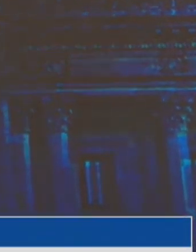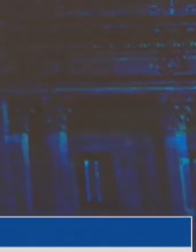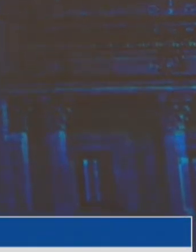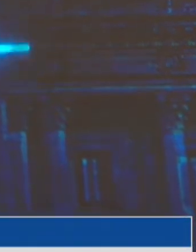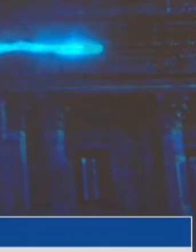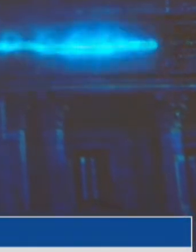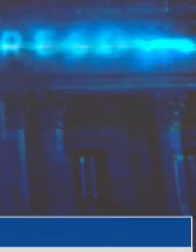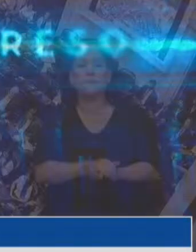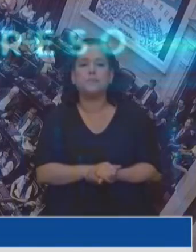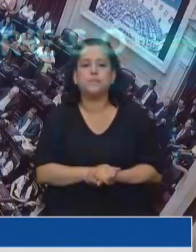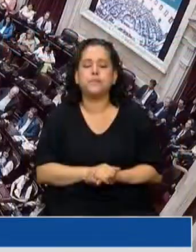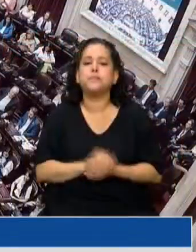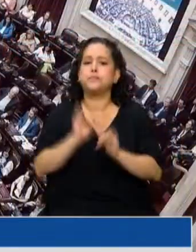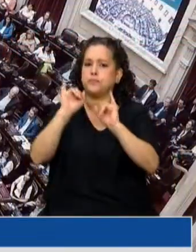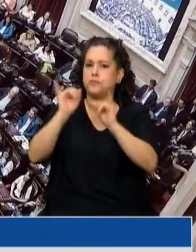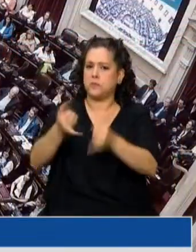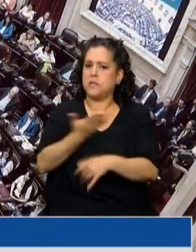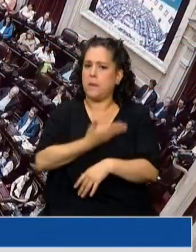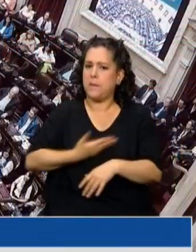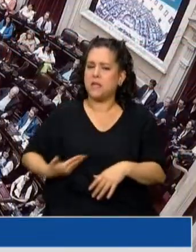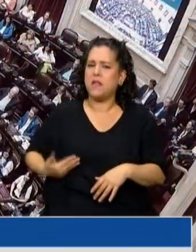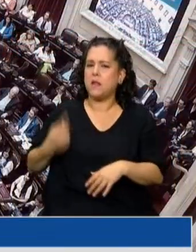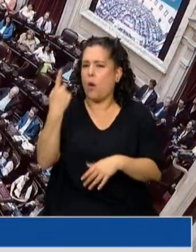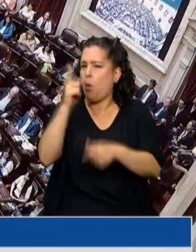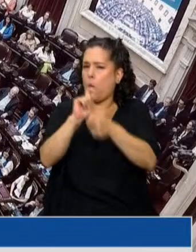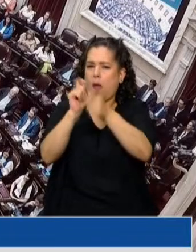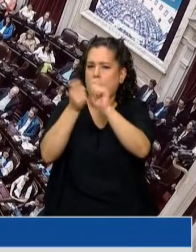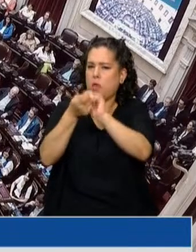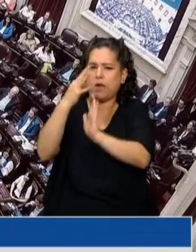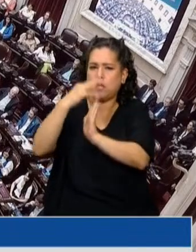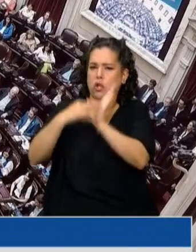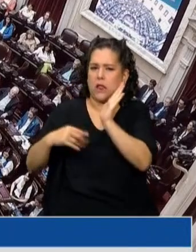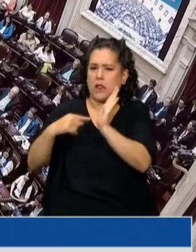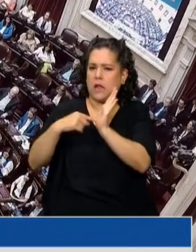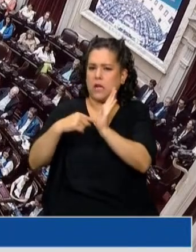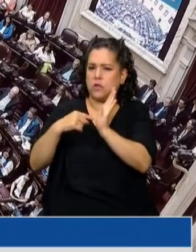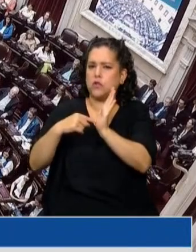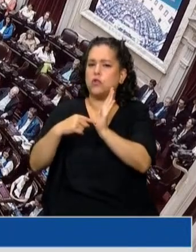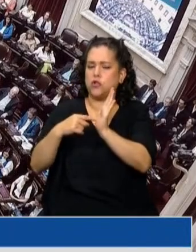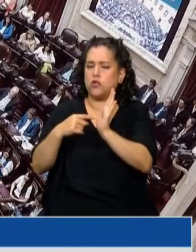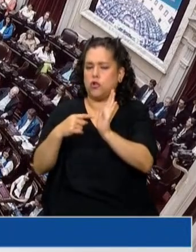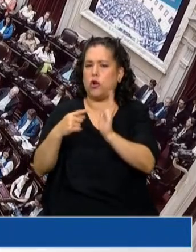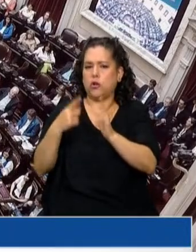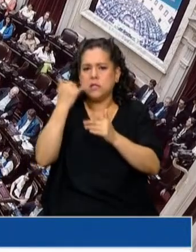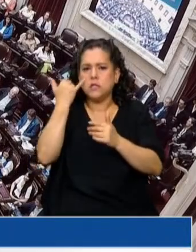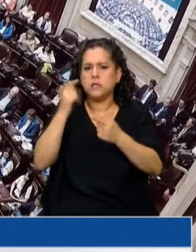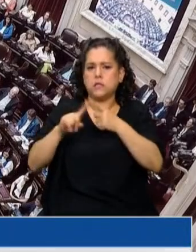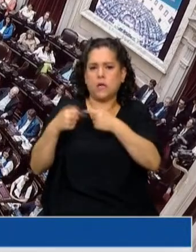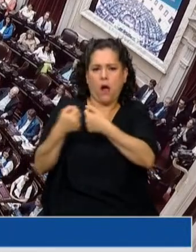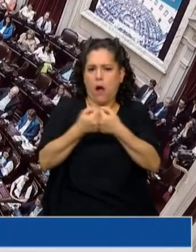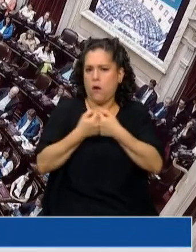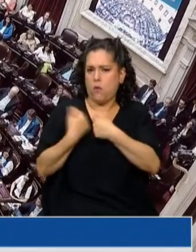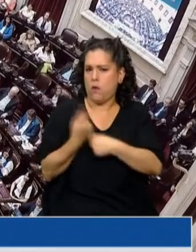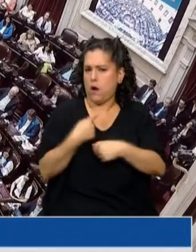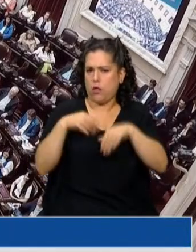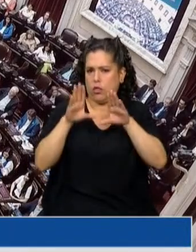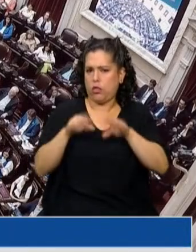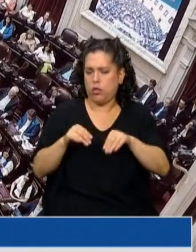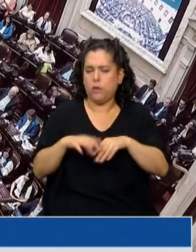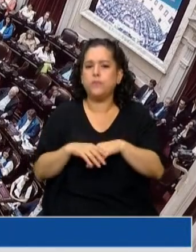Nicolás. Sí, Presidenta, para hacer una modificación al texto que está completamente consensuada,